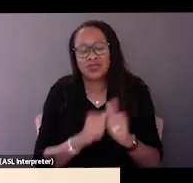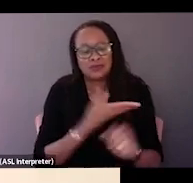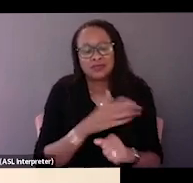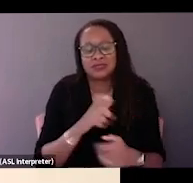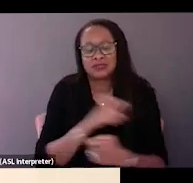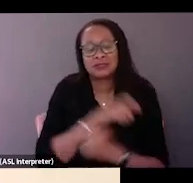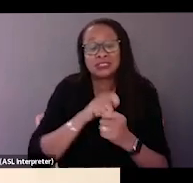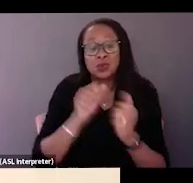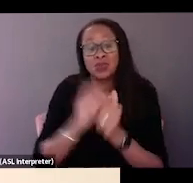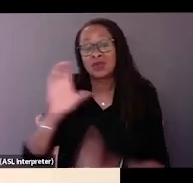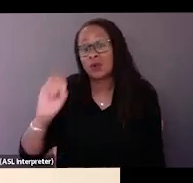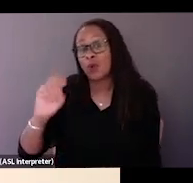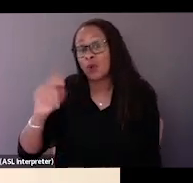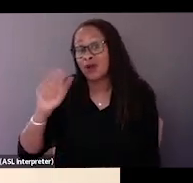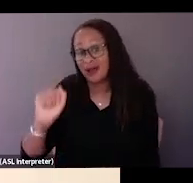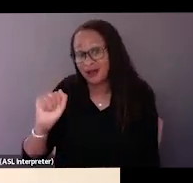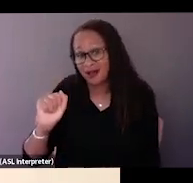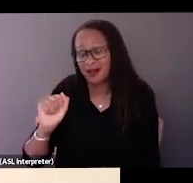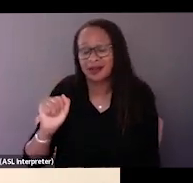tan corporales,